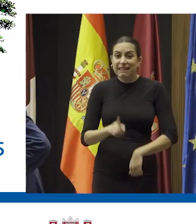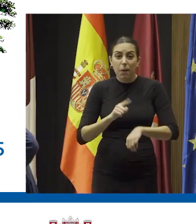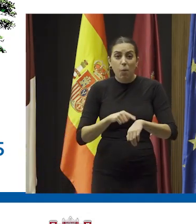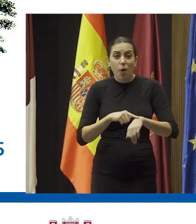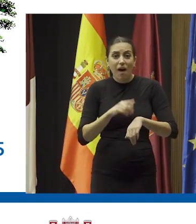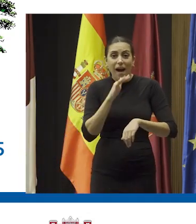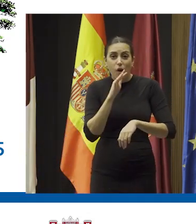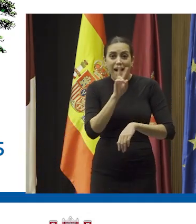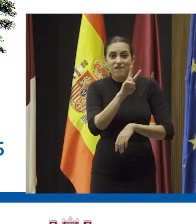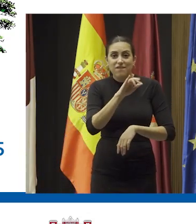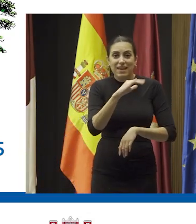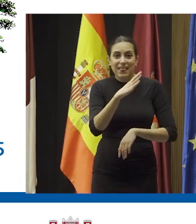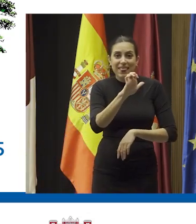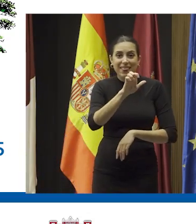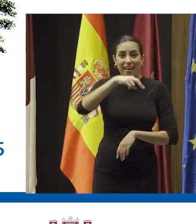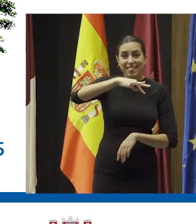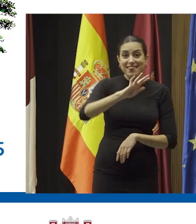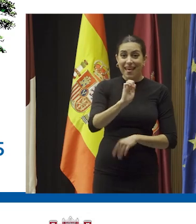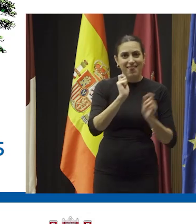Vicente. Sí.